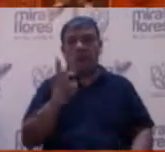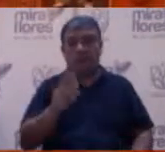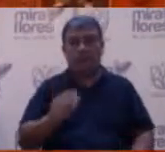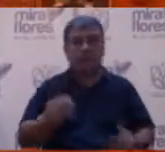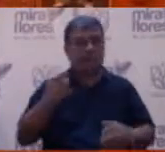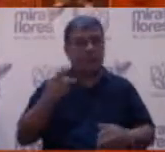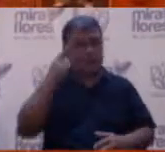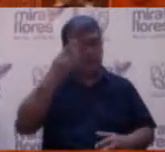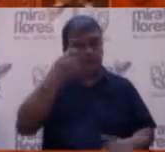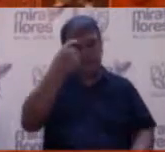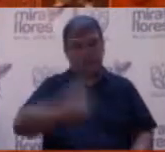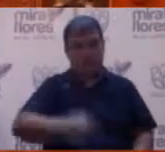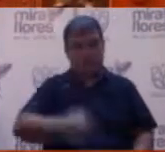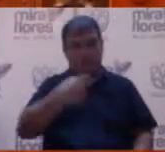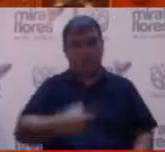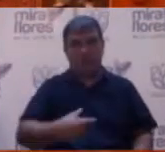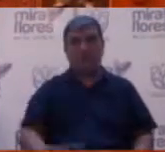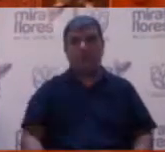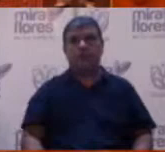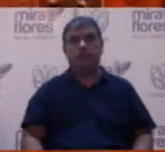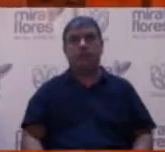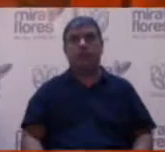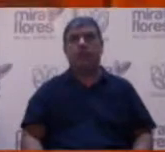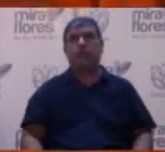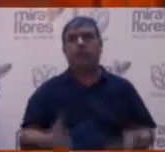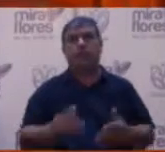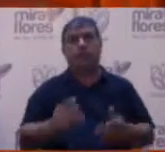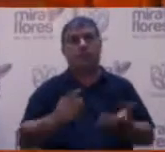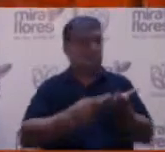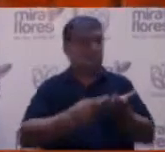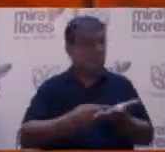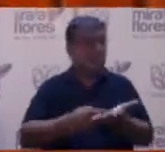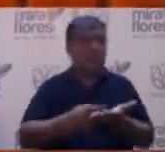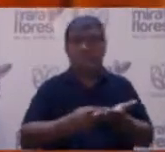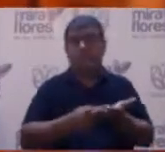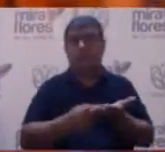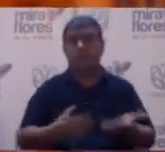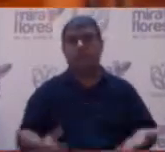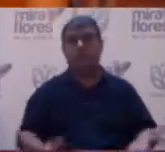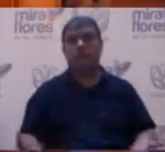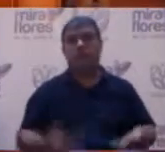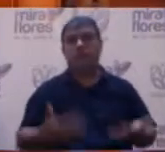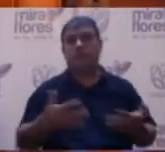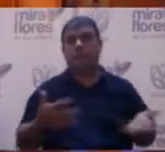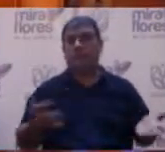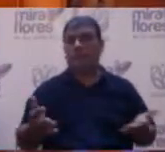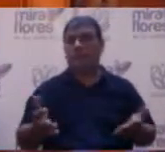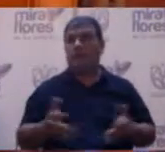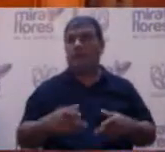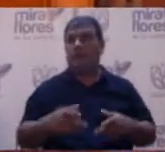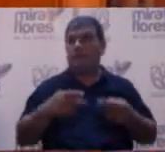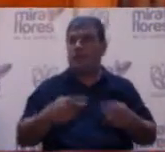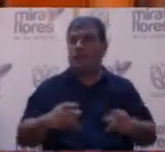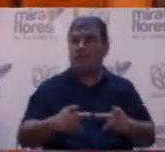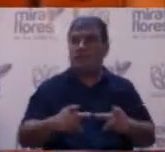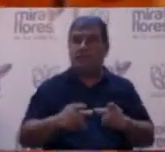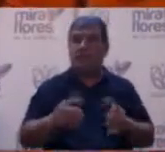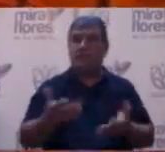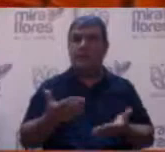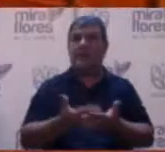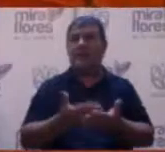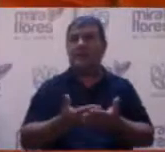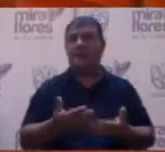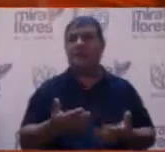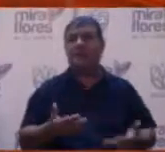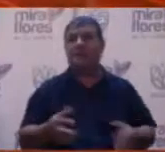por motivos personales. Al debate. ¿Quiere sustentar su pedido de licencia, señor